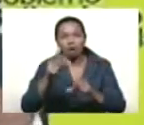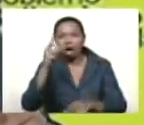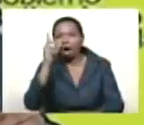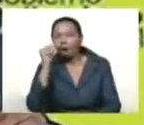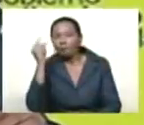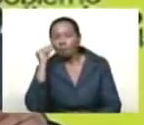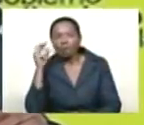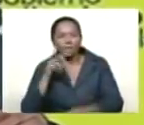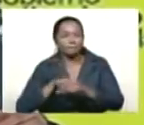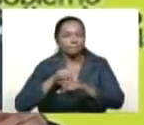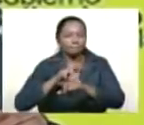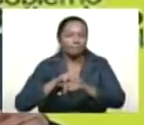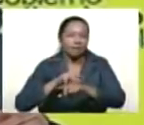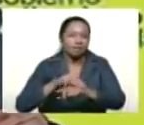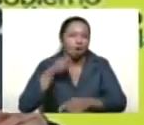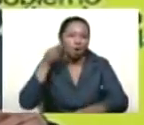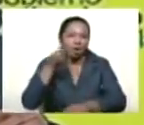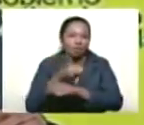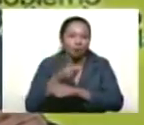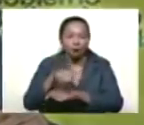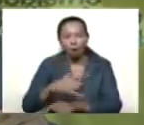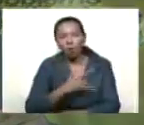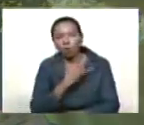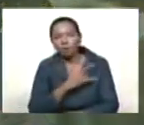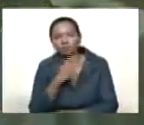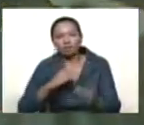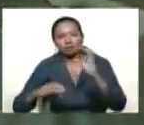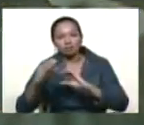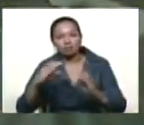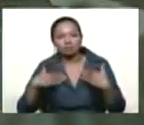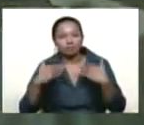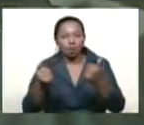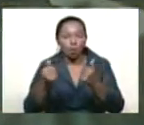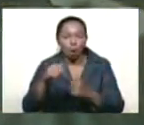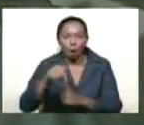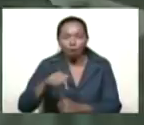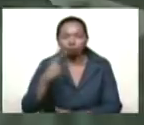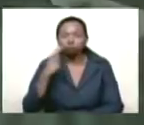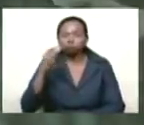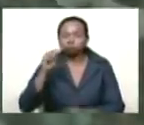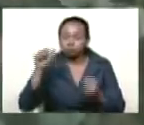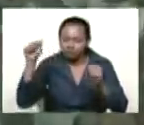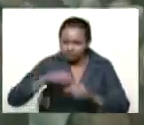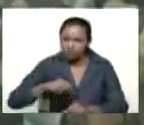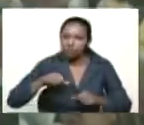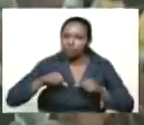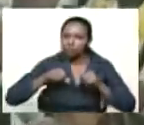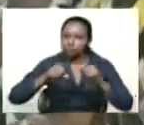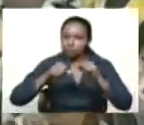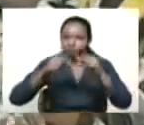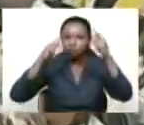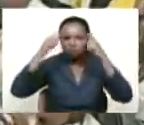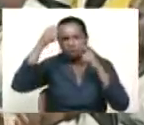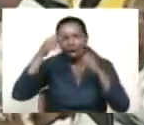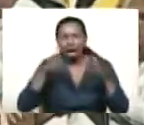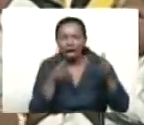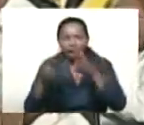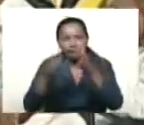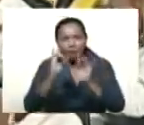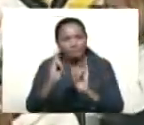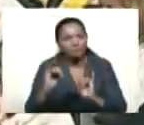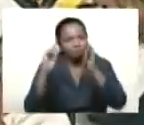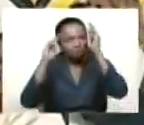estos médicos graduados de la Universidad de las Ciencias de la Salud. Sigo el legado de Chávez, sigo por el camino de